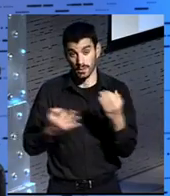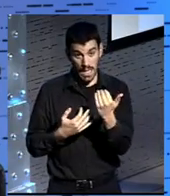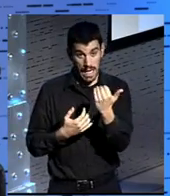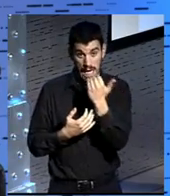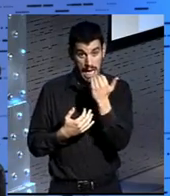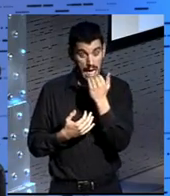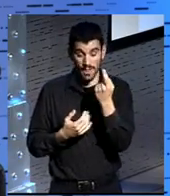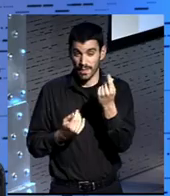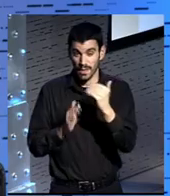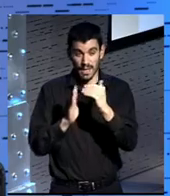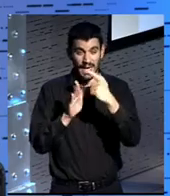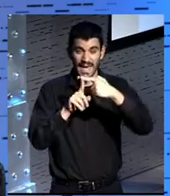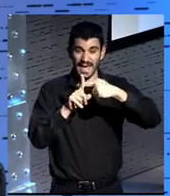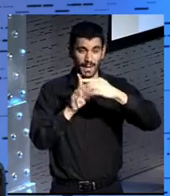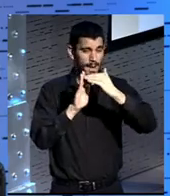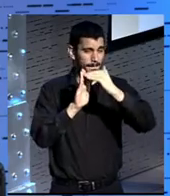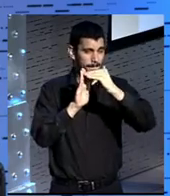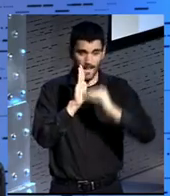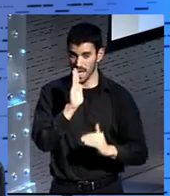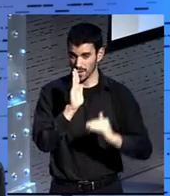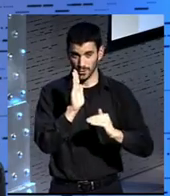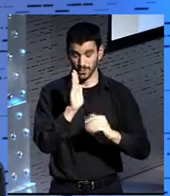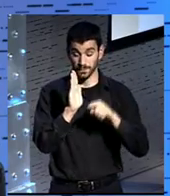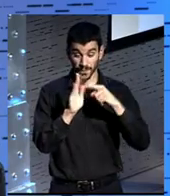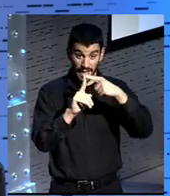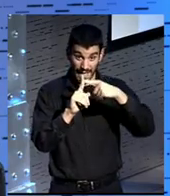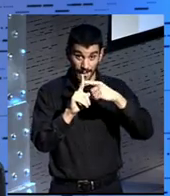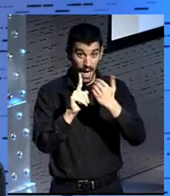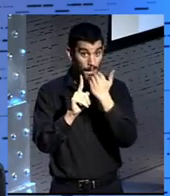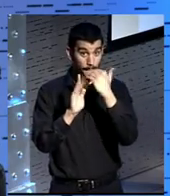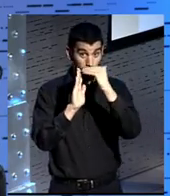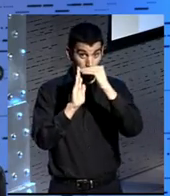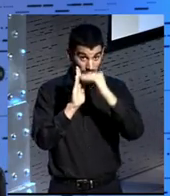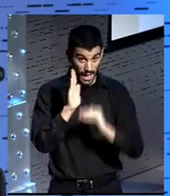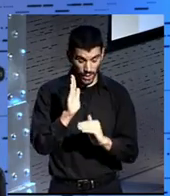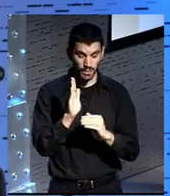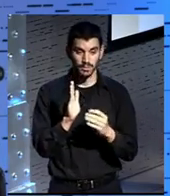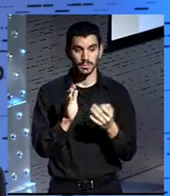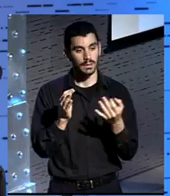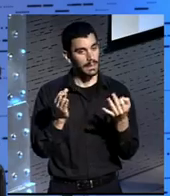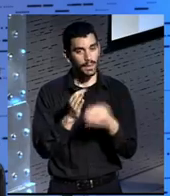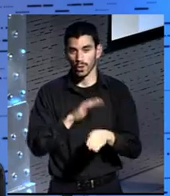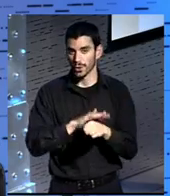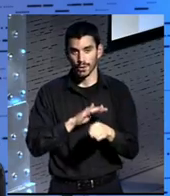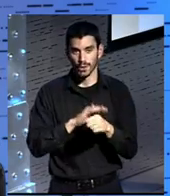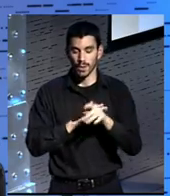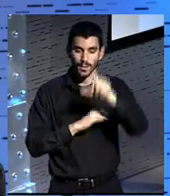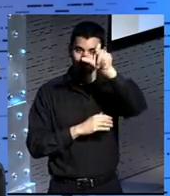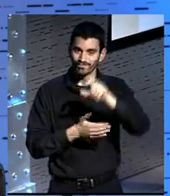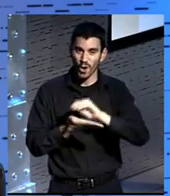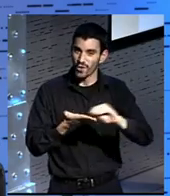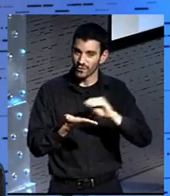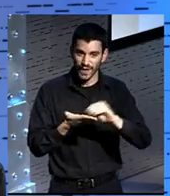de bancarización, y ese nivel de bancarización requiere hoy todavía una presencia física en el territorio. Y